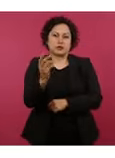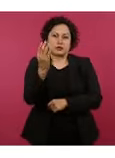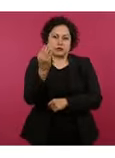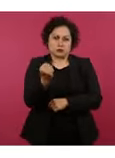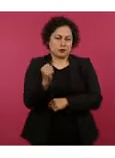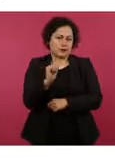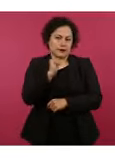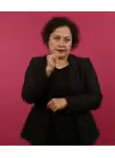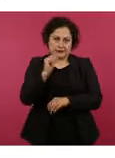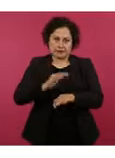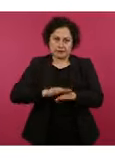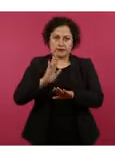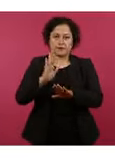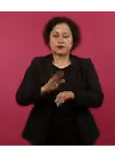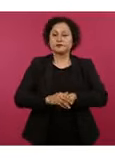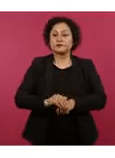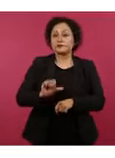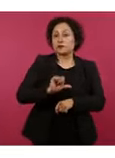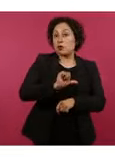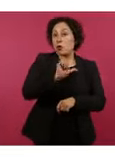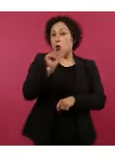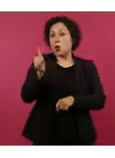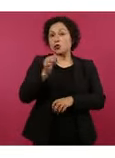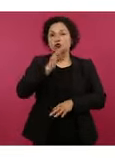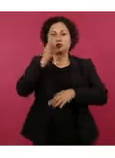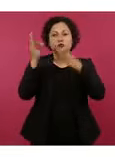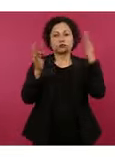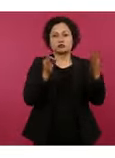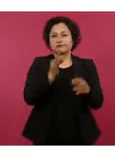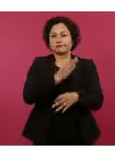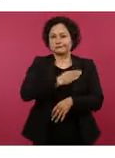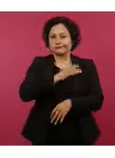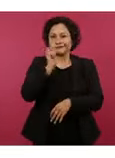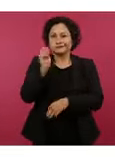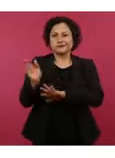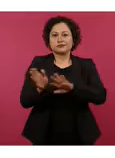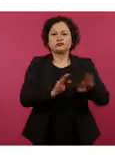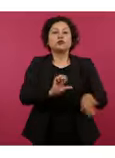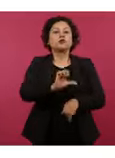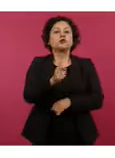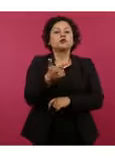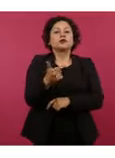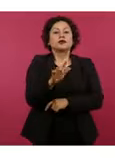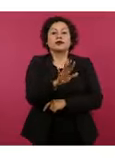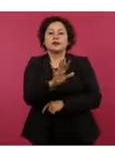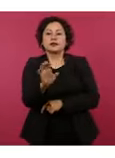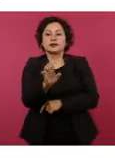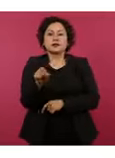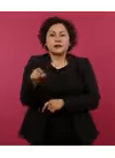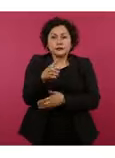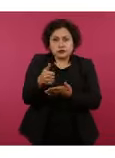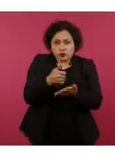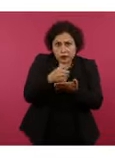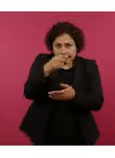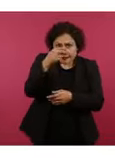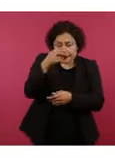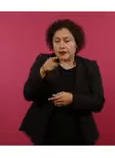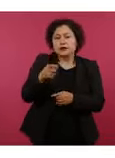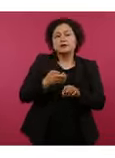Pero tenemos también buenas noticias en este combustible tan importante. G500 en Tlanepantla, aquí cerquita, en el Estado de